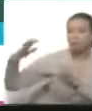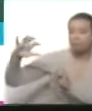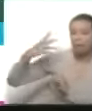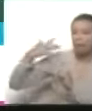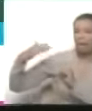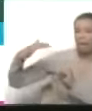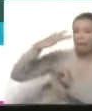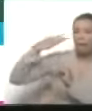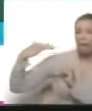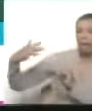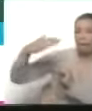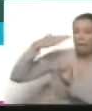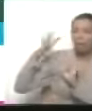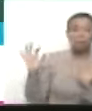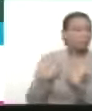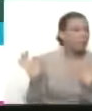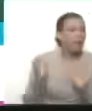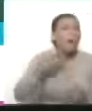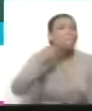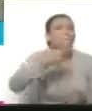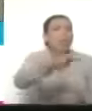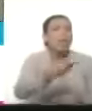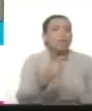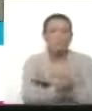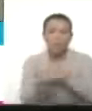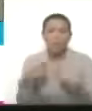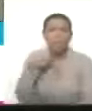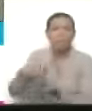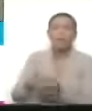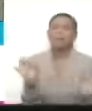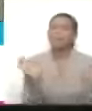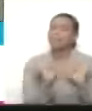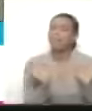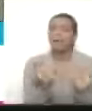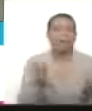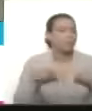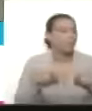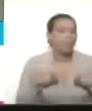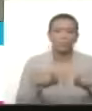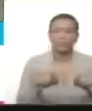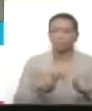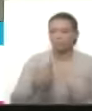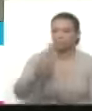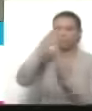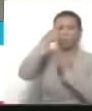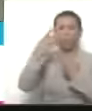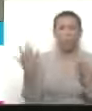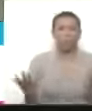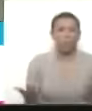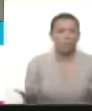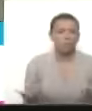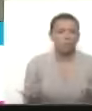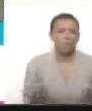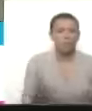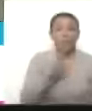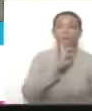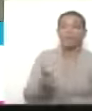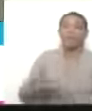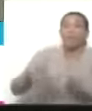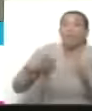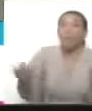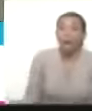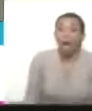de la exon móvil y de los políticos a sueldo de Guyana y de las pretensiones guerreras de Guyana y nuestra respuesta